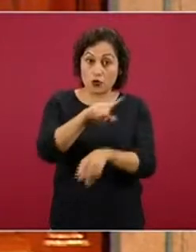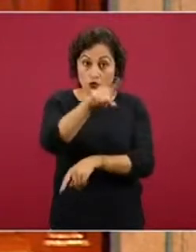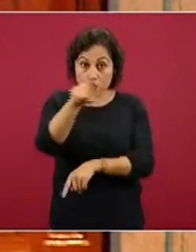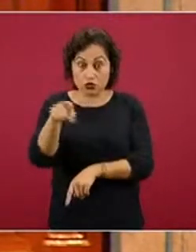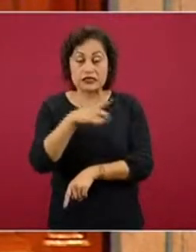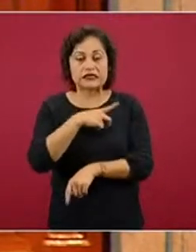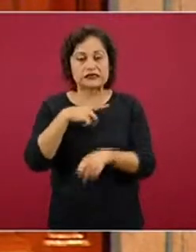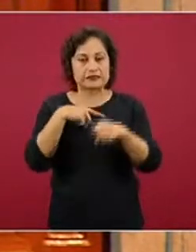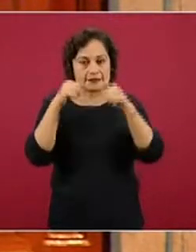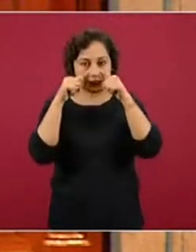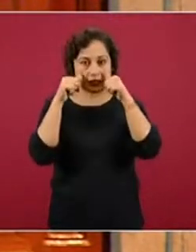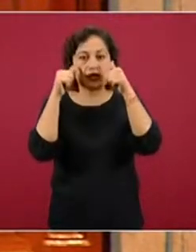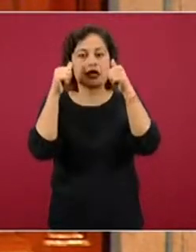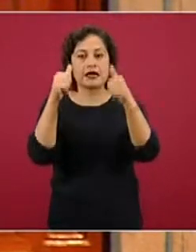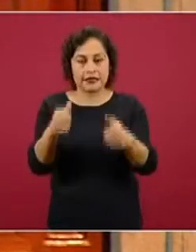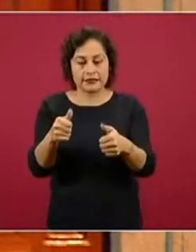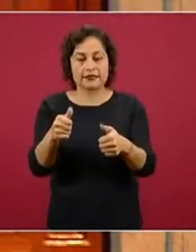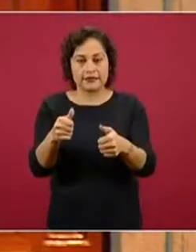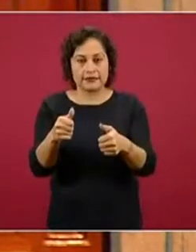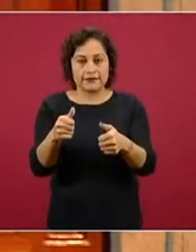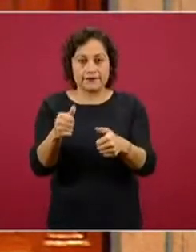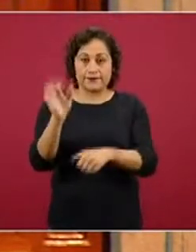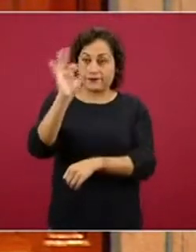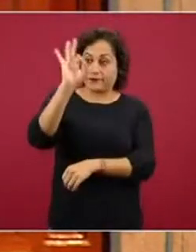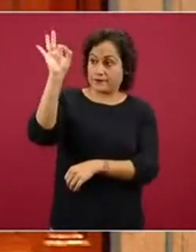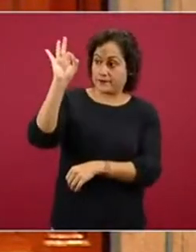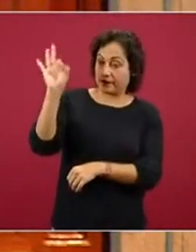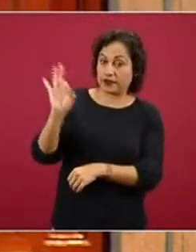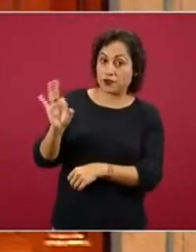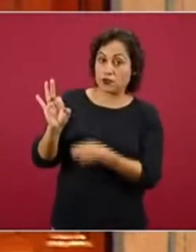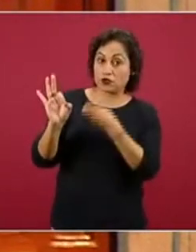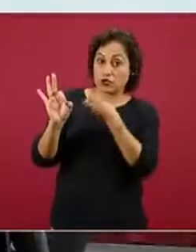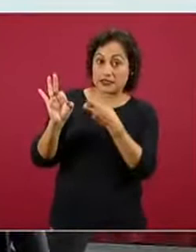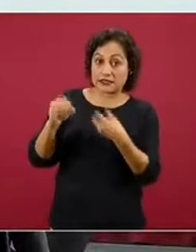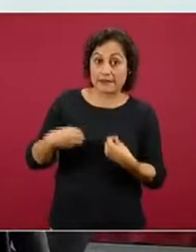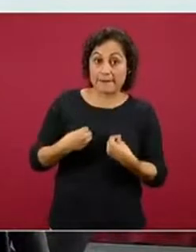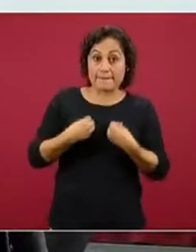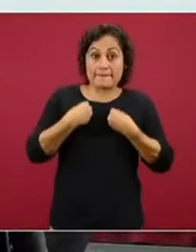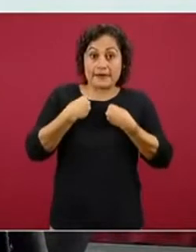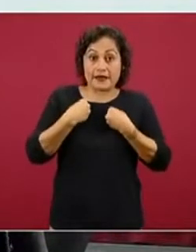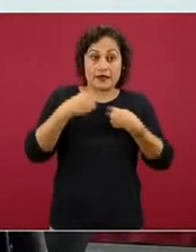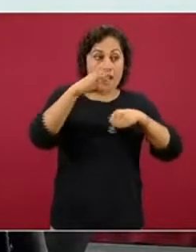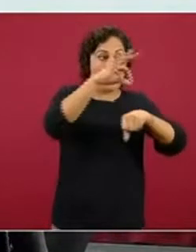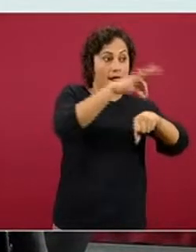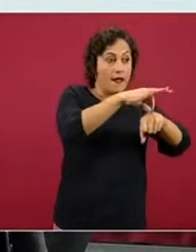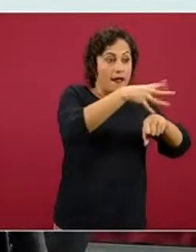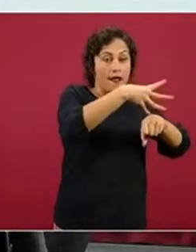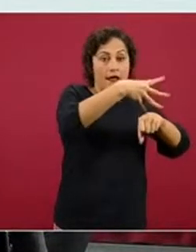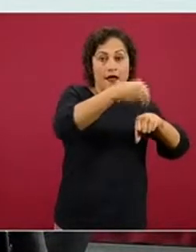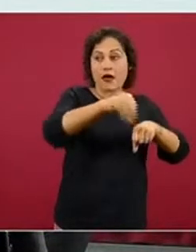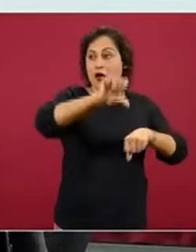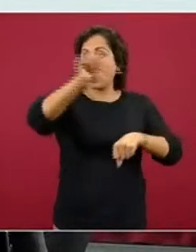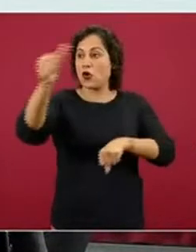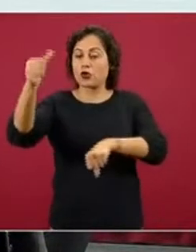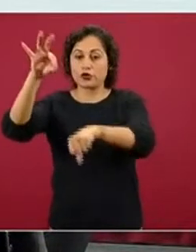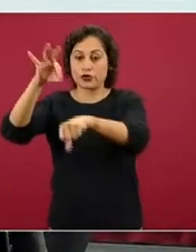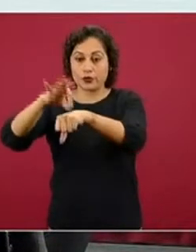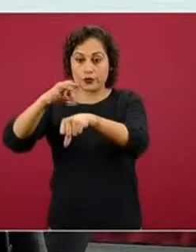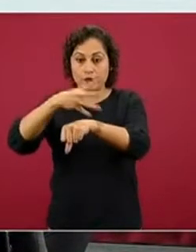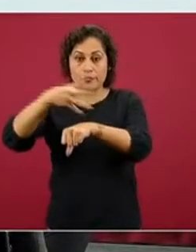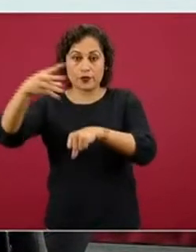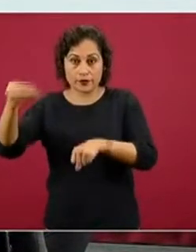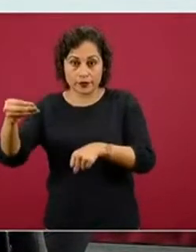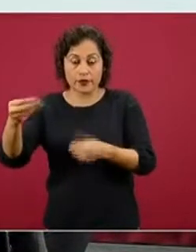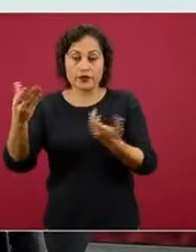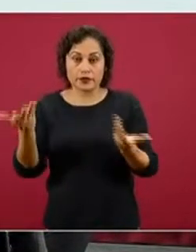la permanencia del vector. Es decir, si yo desde mi casa trabajo para que no